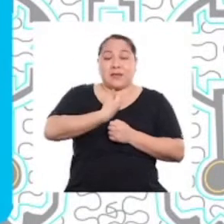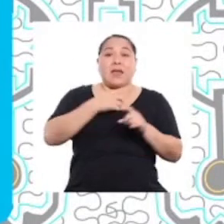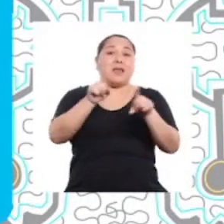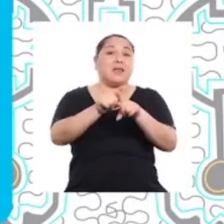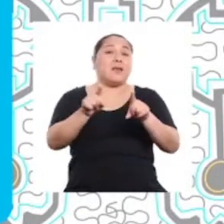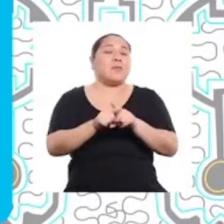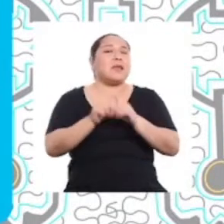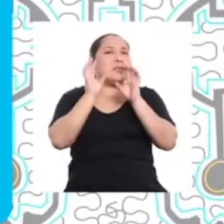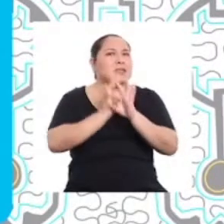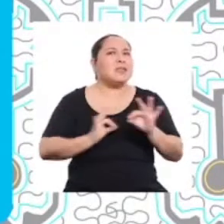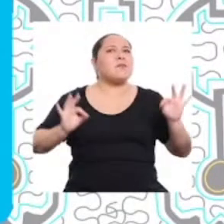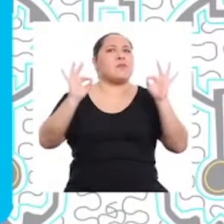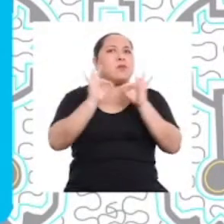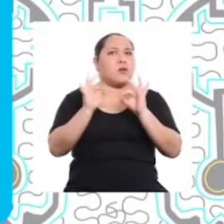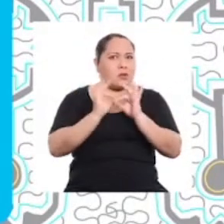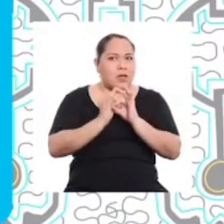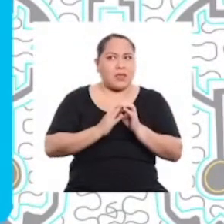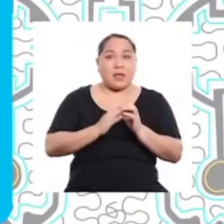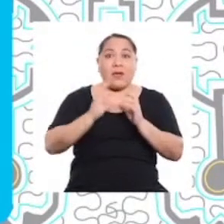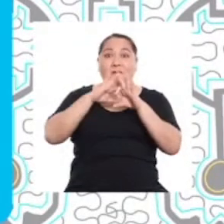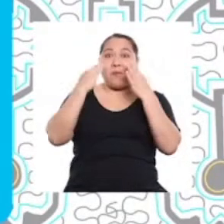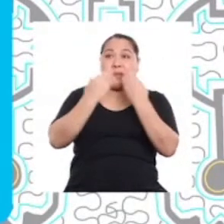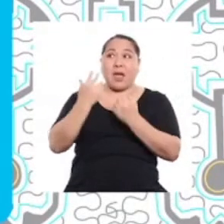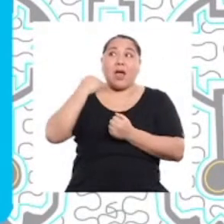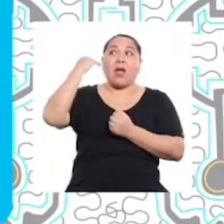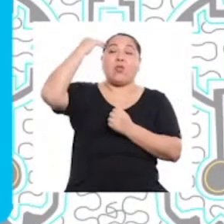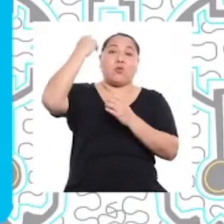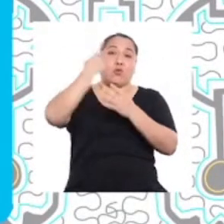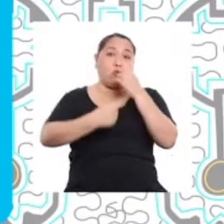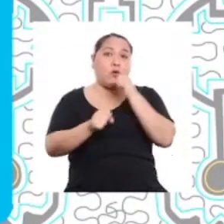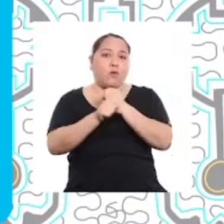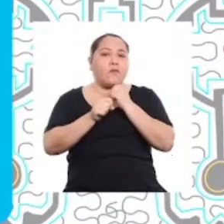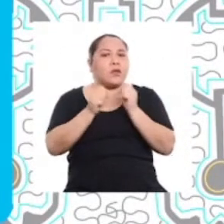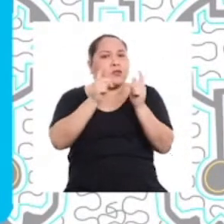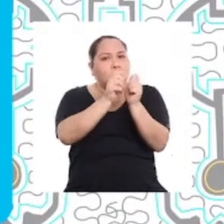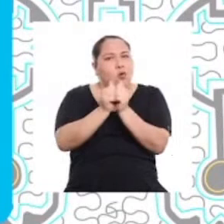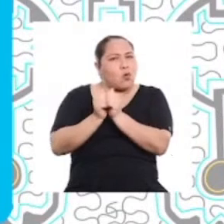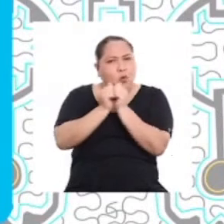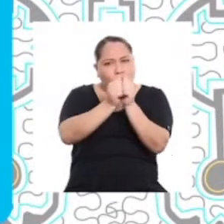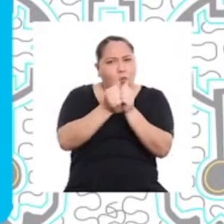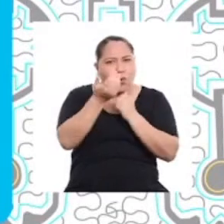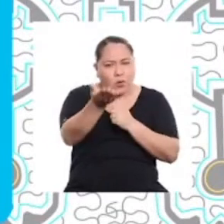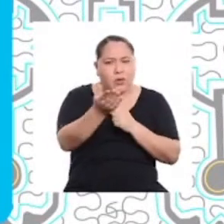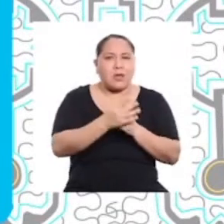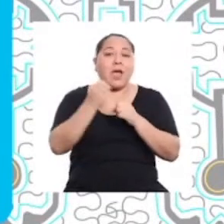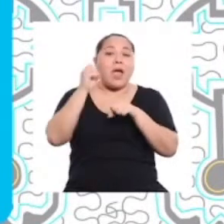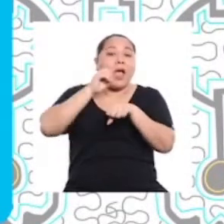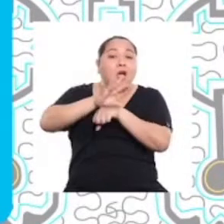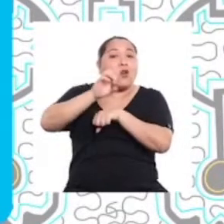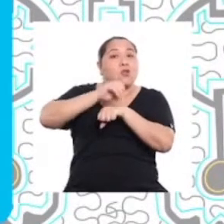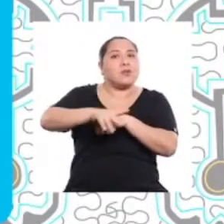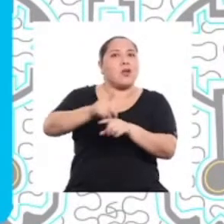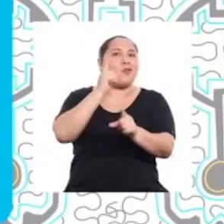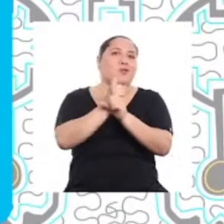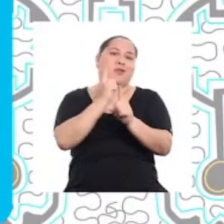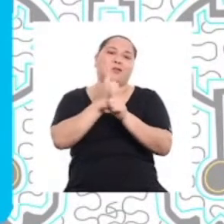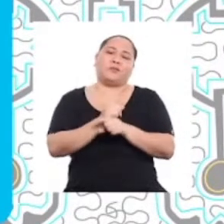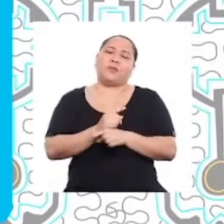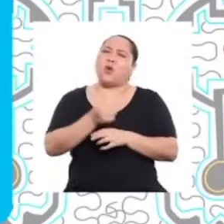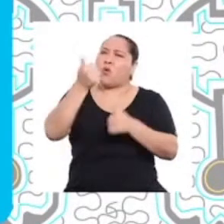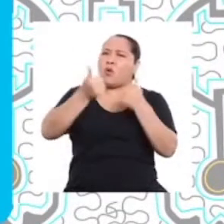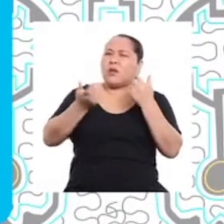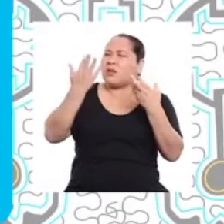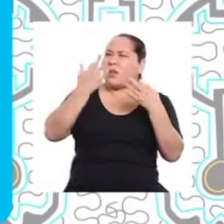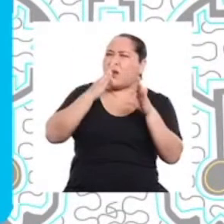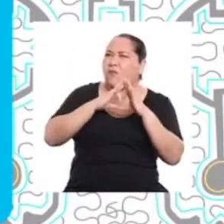importante que los familiares, adultos de confianza, puedan cuidarnos y aconsejarnos adecuadamente.